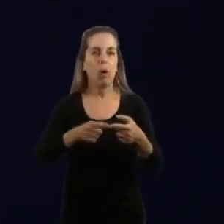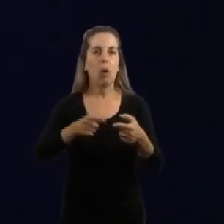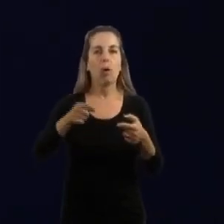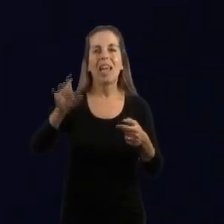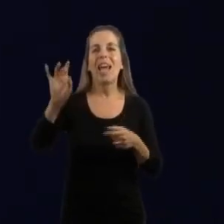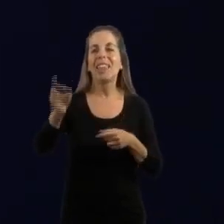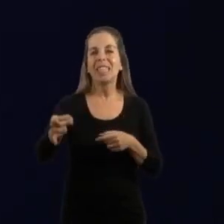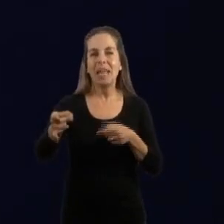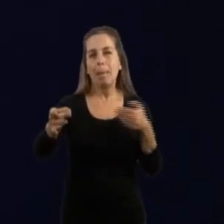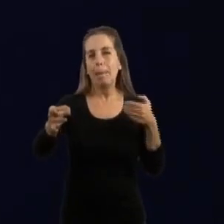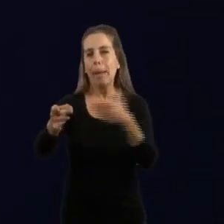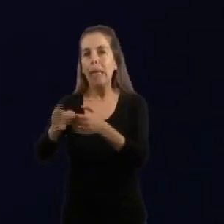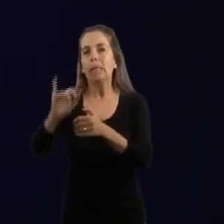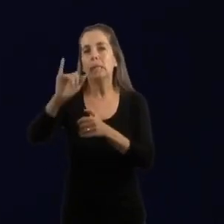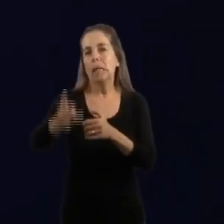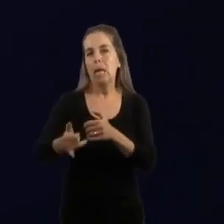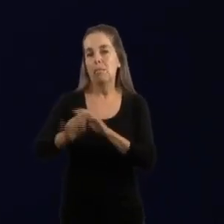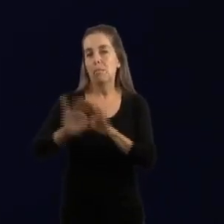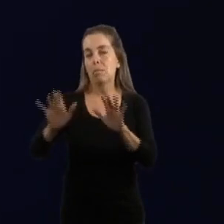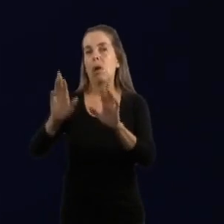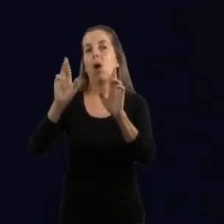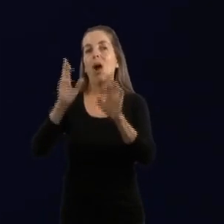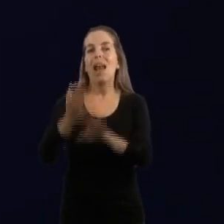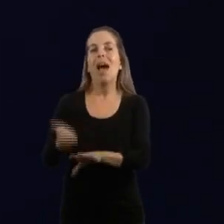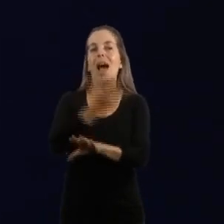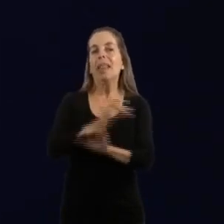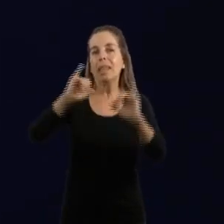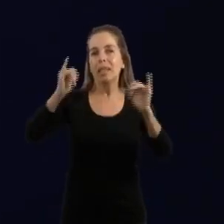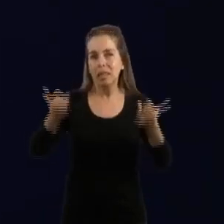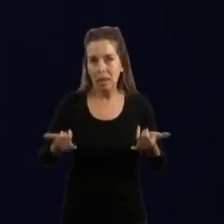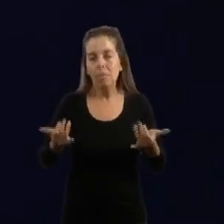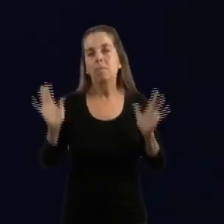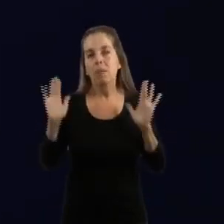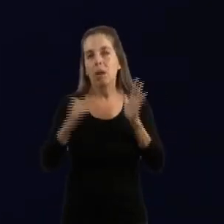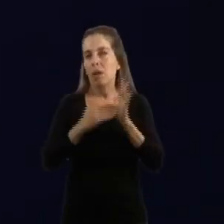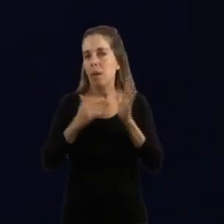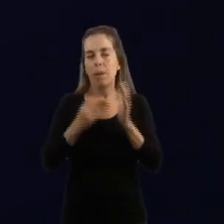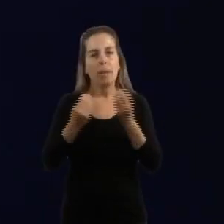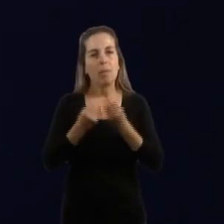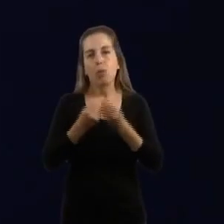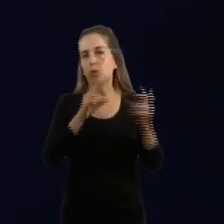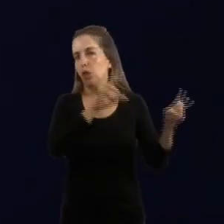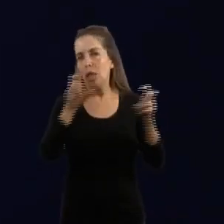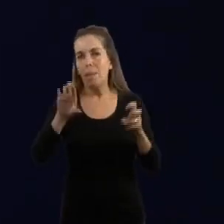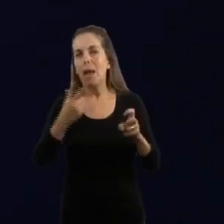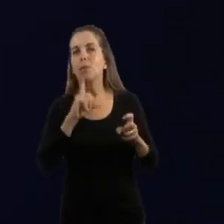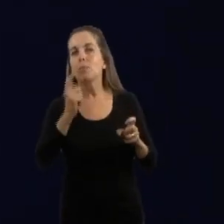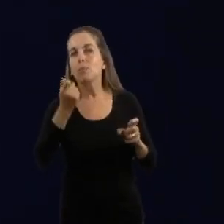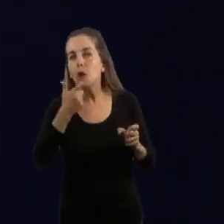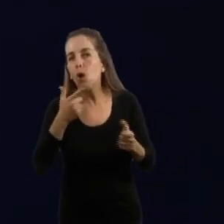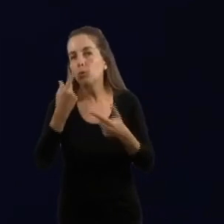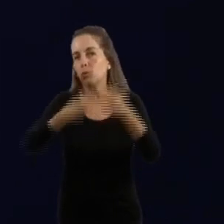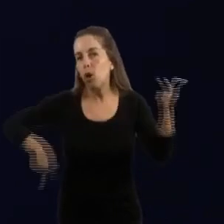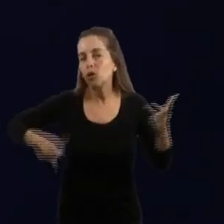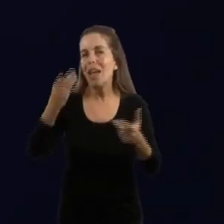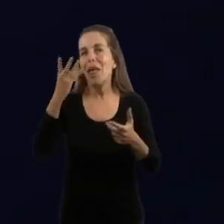con el cepo. Ojalá que así sea, ojalá que sea antes, por supuesto, pero además hay tema de puts y hay otras cuestiones que hacen a